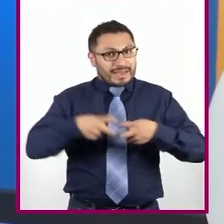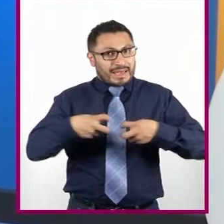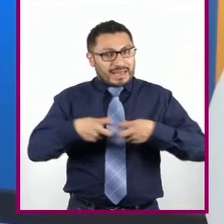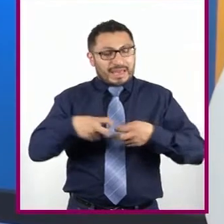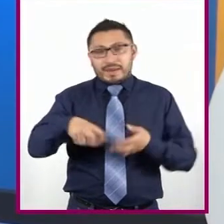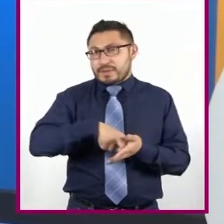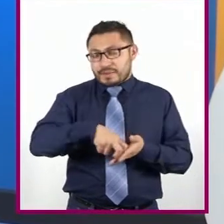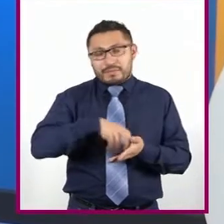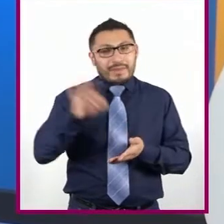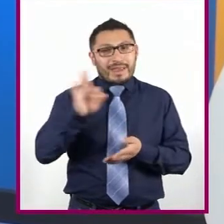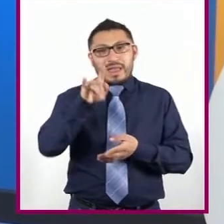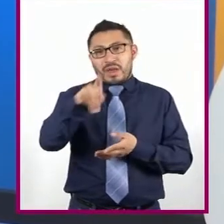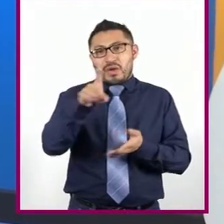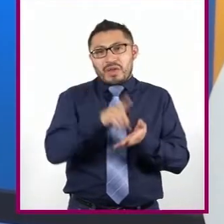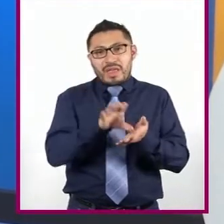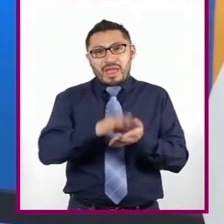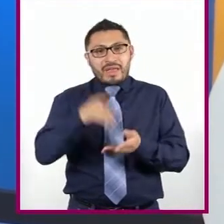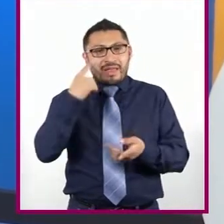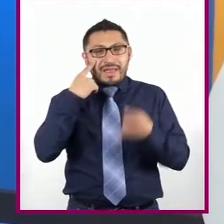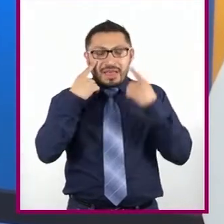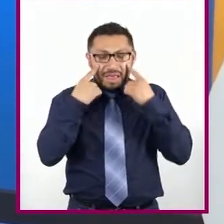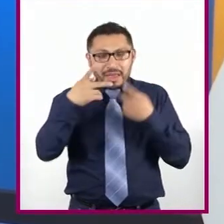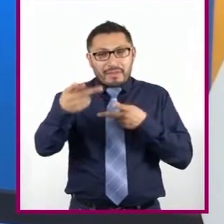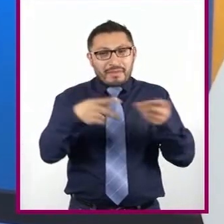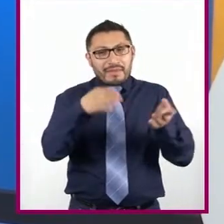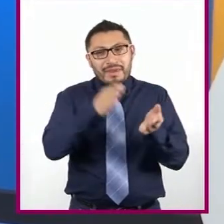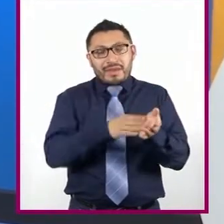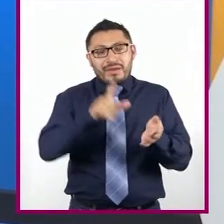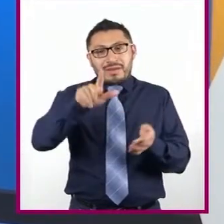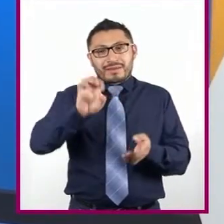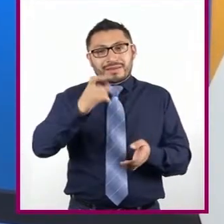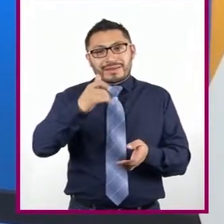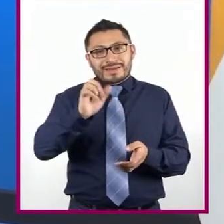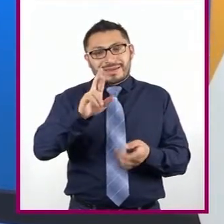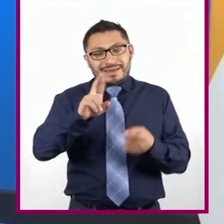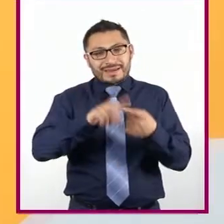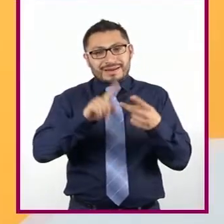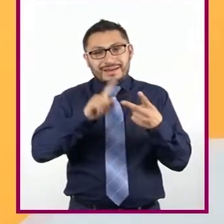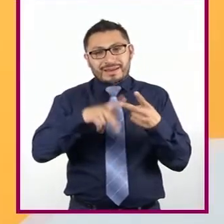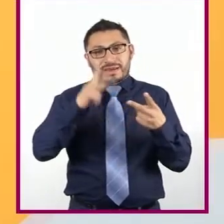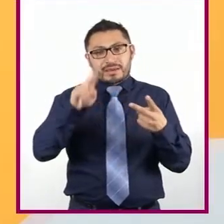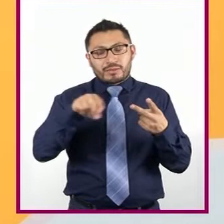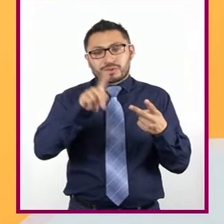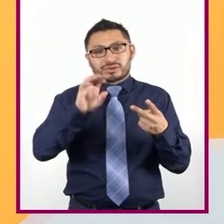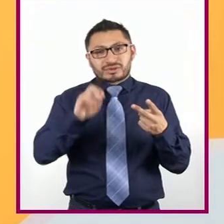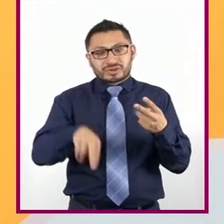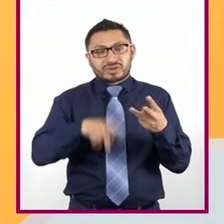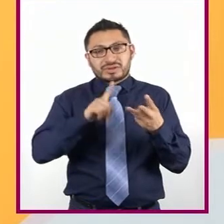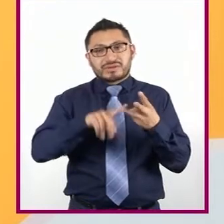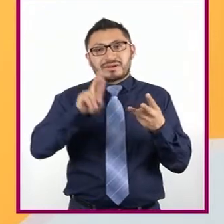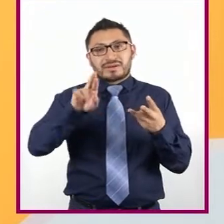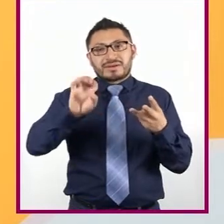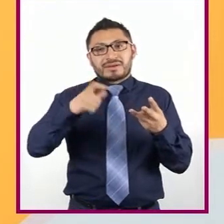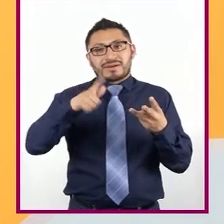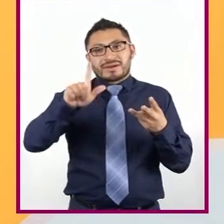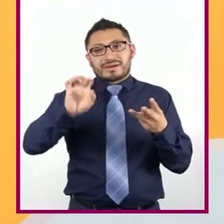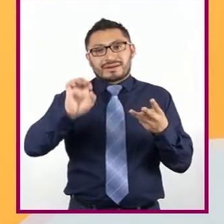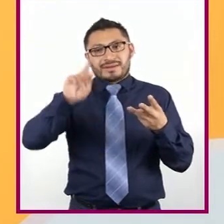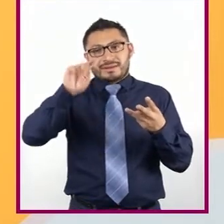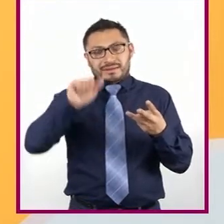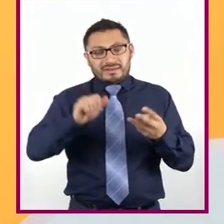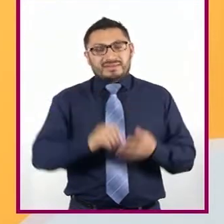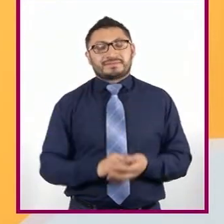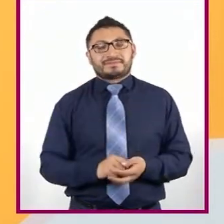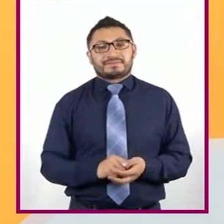Si tienen discapacidad visual, preparen hojas Leyer, punzón y regleta. Para iniciar, vamos a analizar